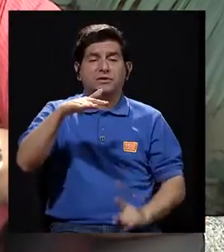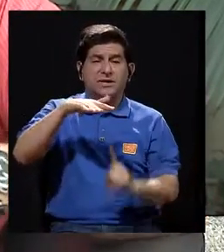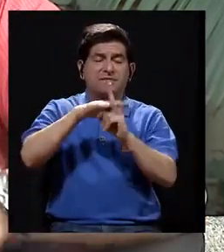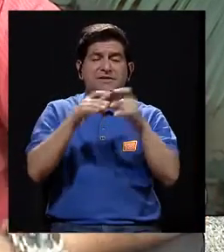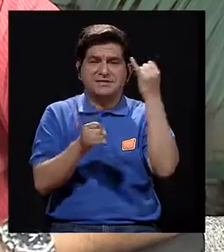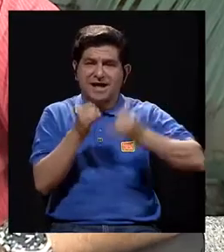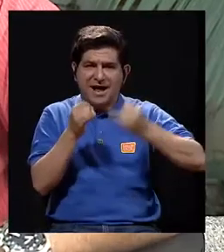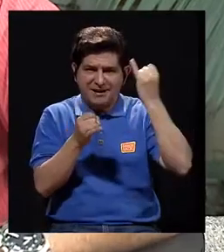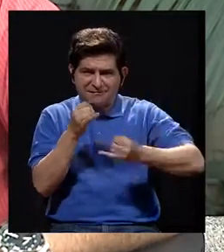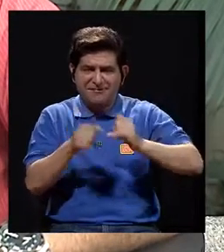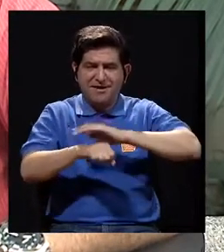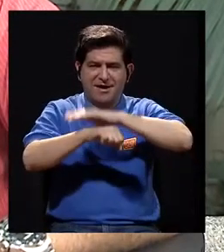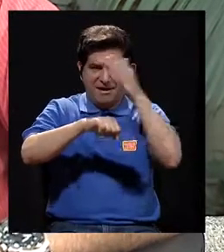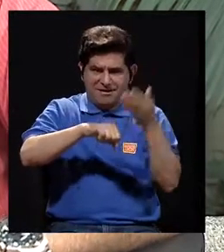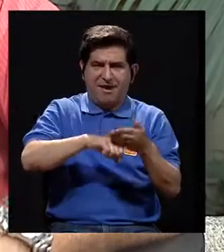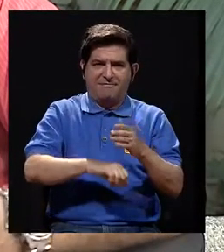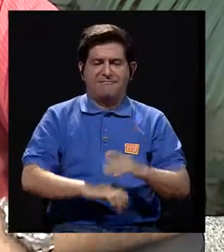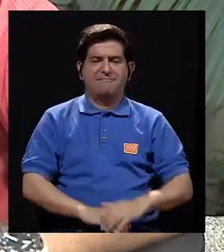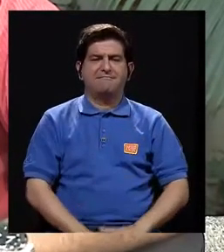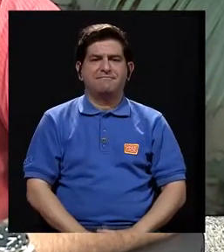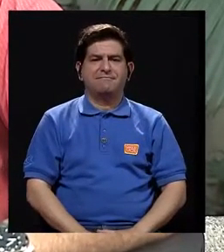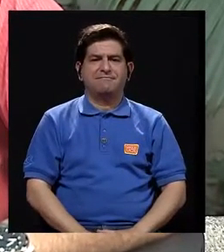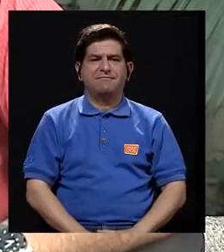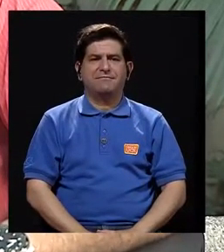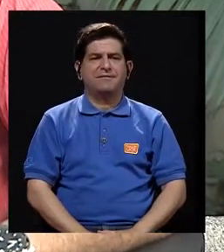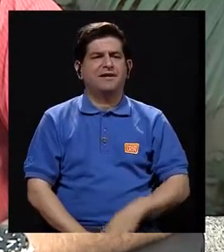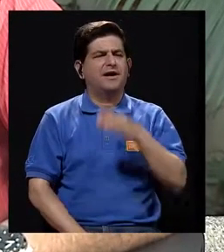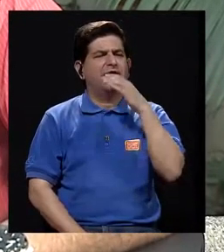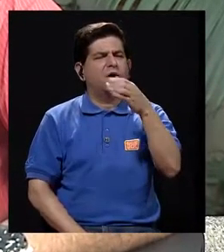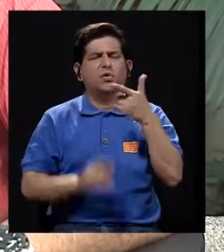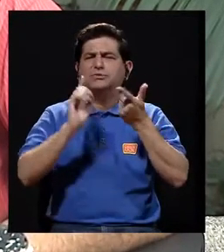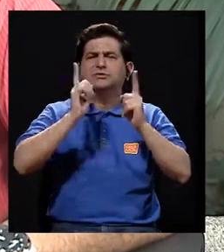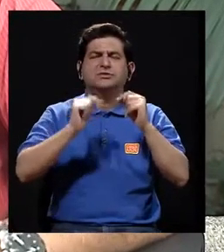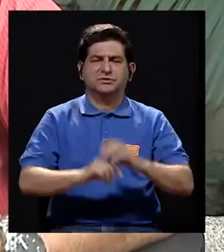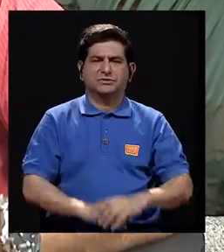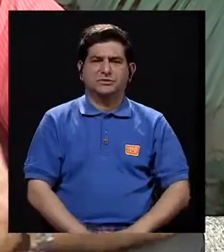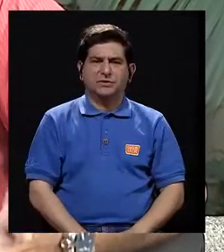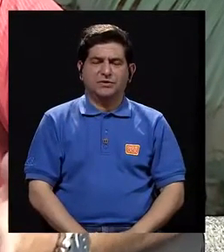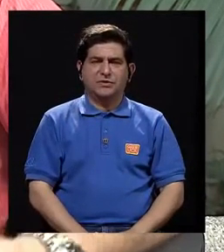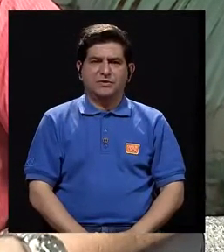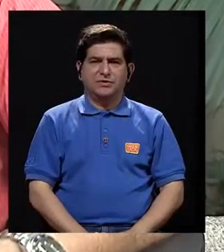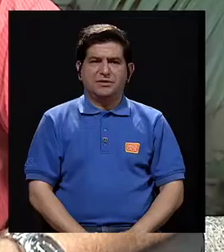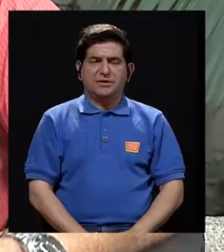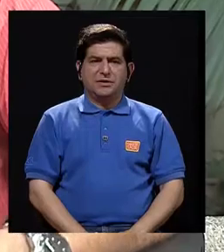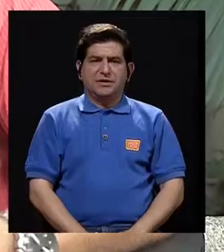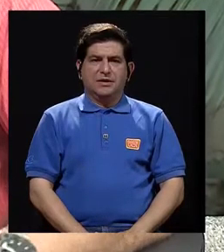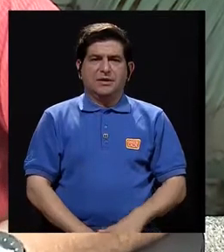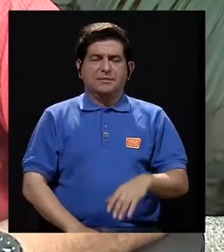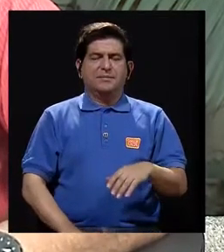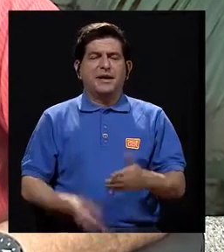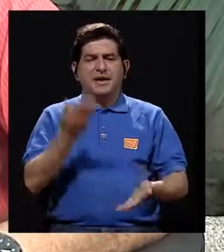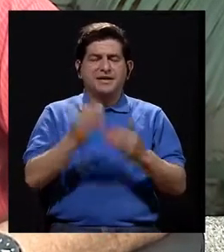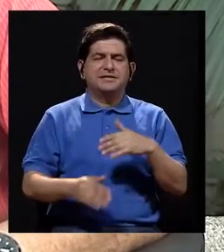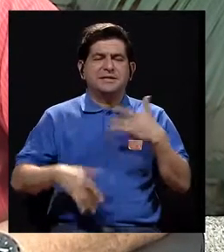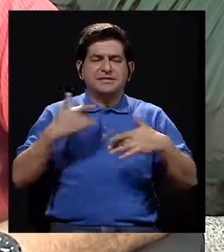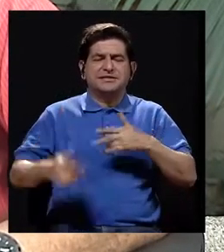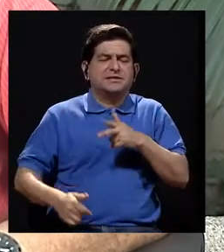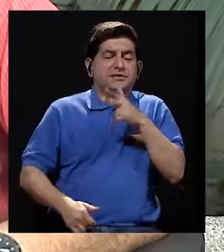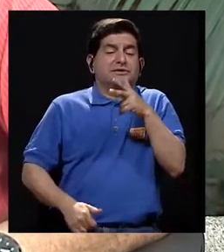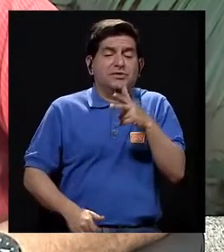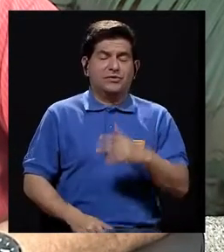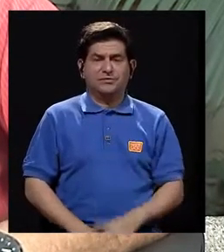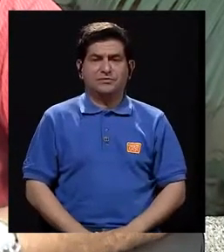reaparecen terminando el embarazo, ¿verdad?, vuelven a aparecer. Entonces, ¿cuáles serían las recomendaciones? Bueno, para las náuseas, muchas veces